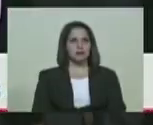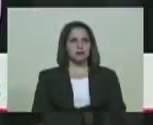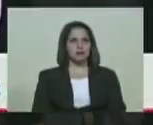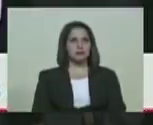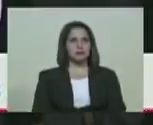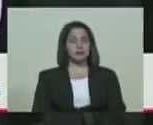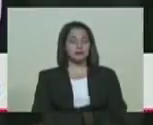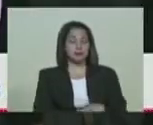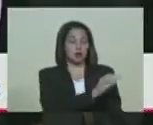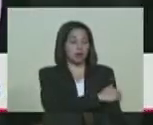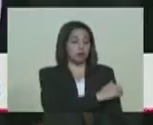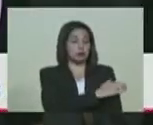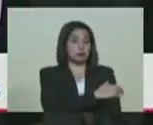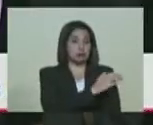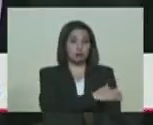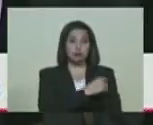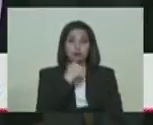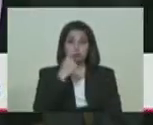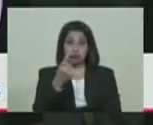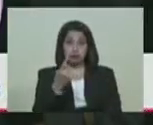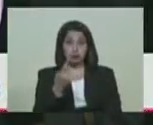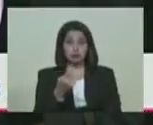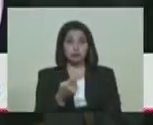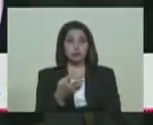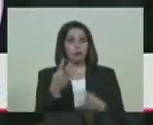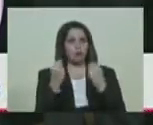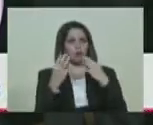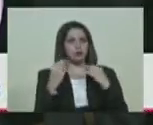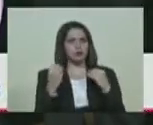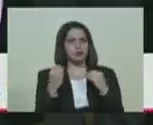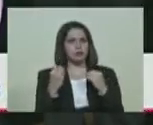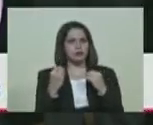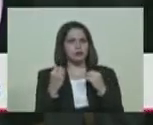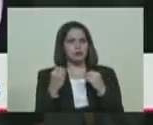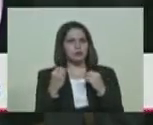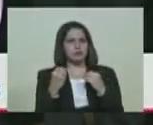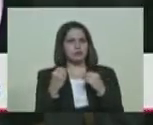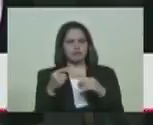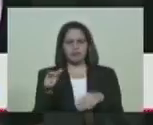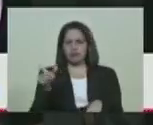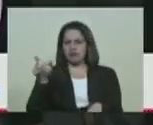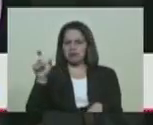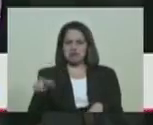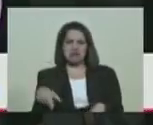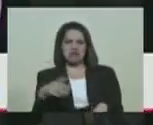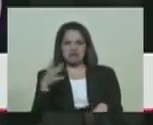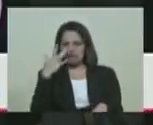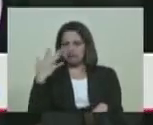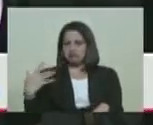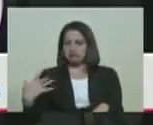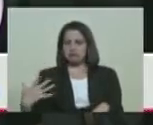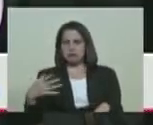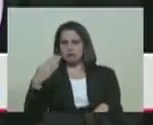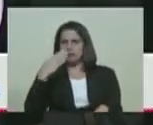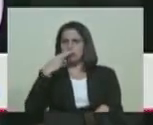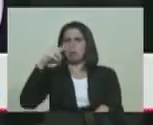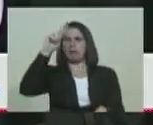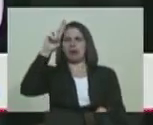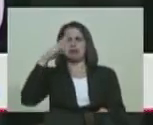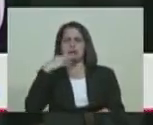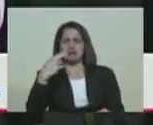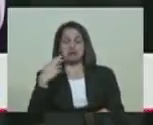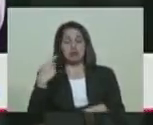La oposición insistió mucho, sobre todo un pichón de nazi que hay por ahí, que ya tiene su